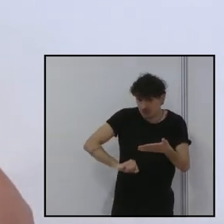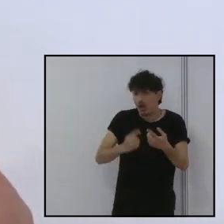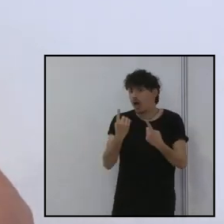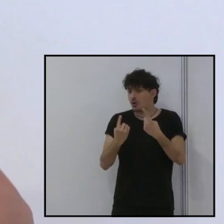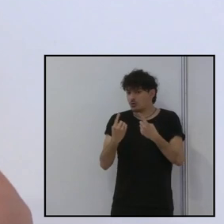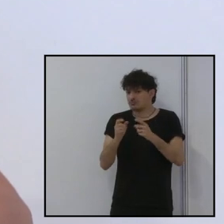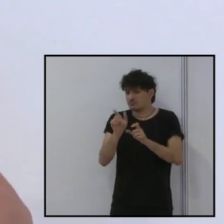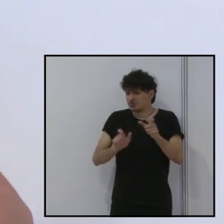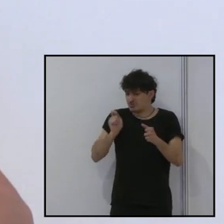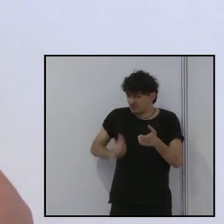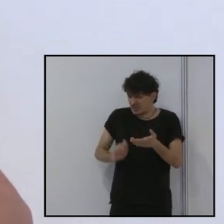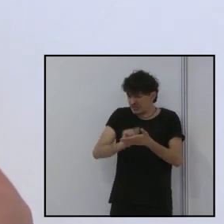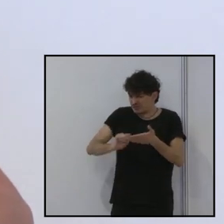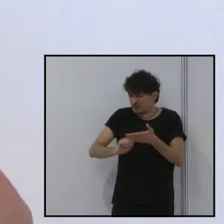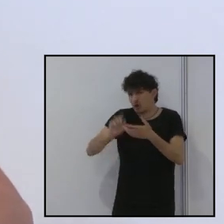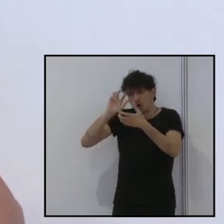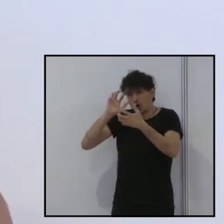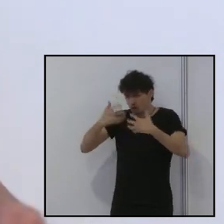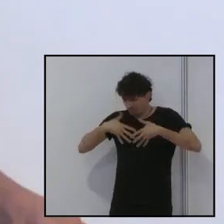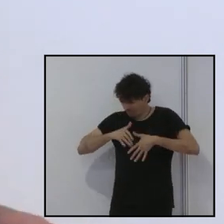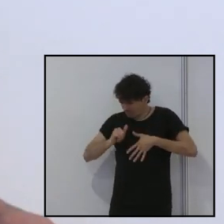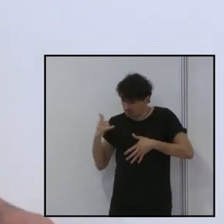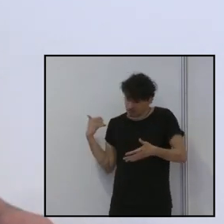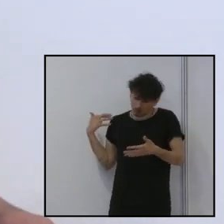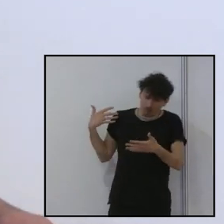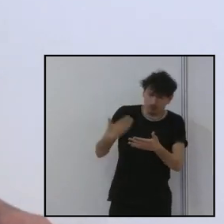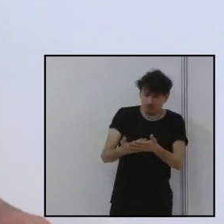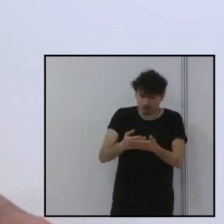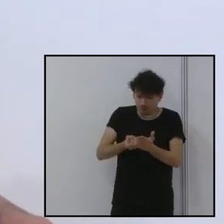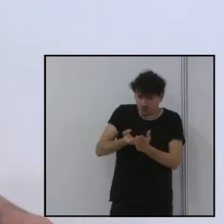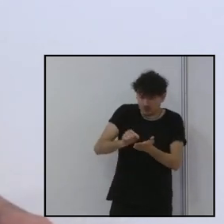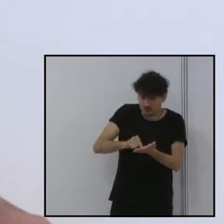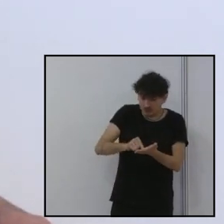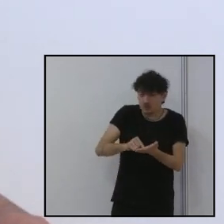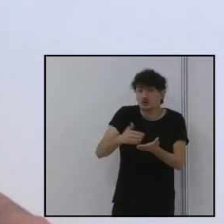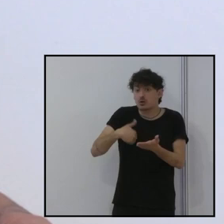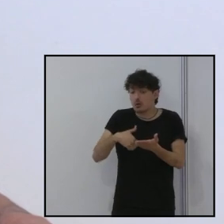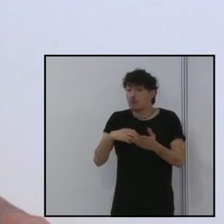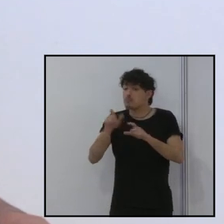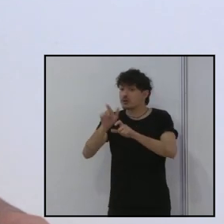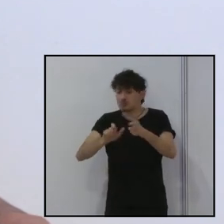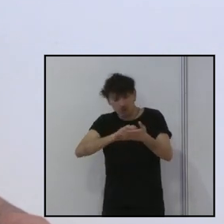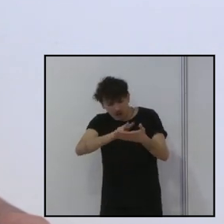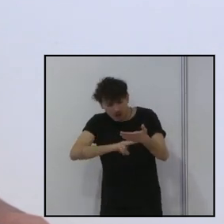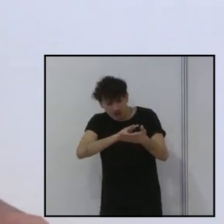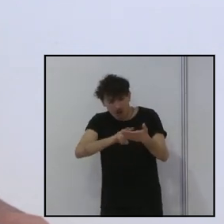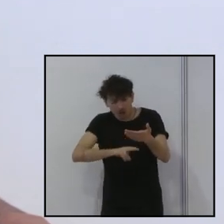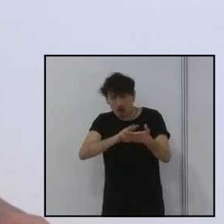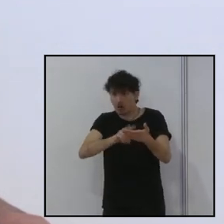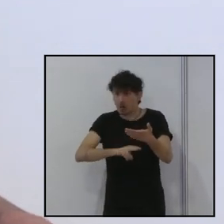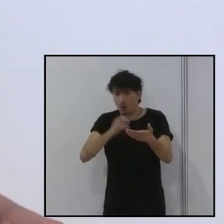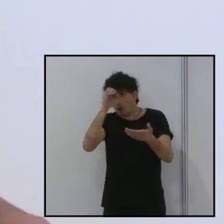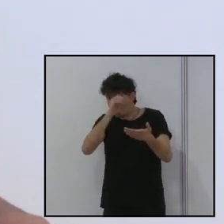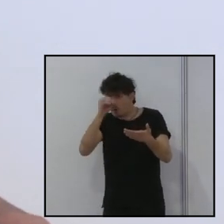largo de toda su vida y de toda su obra. He estado echando un vistazo a las reseñas que los lectores van poniendo por internet sobre su libro y, por